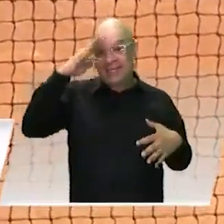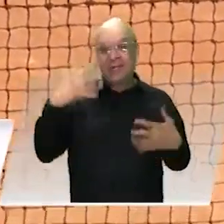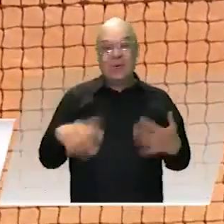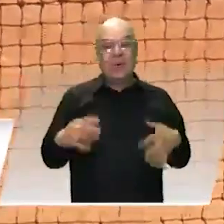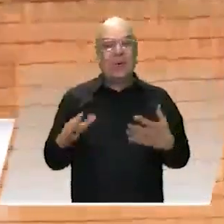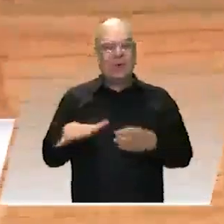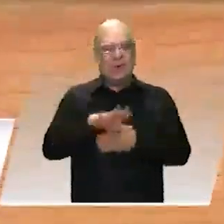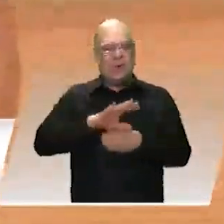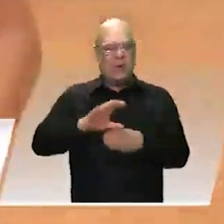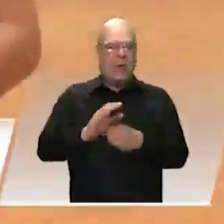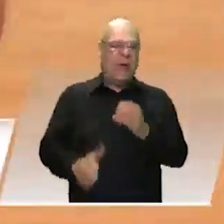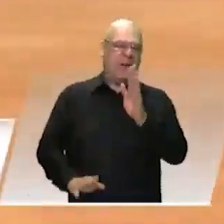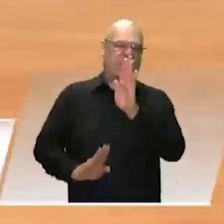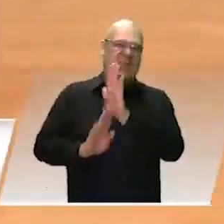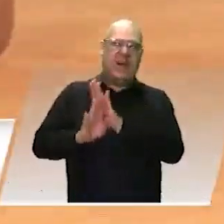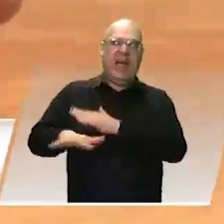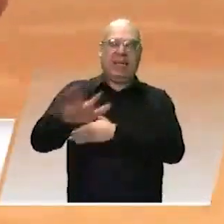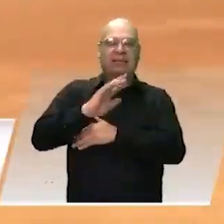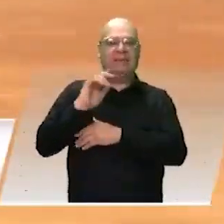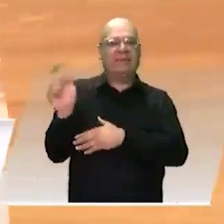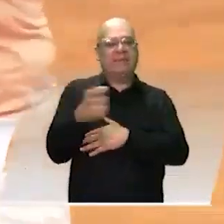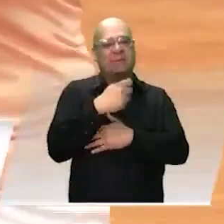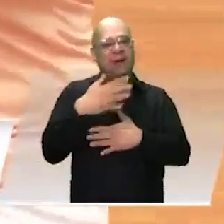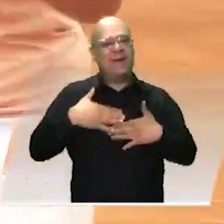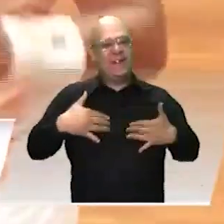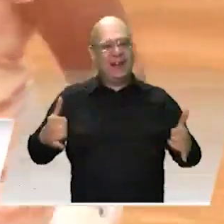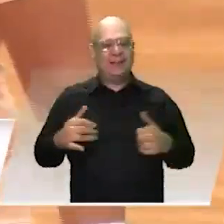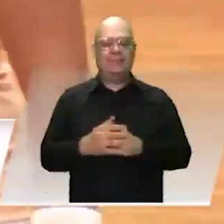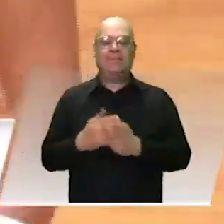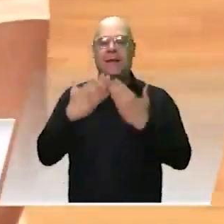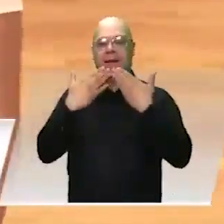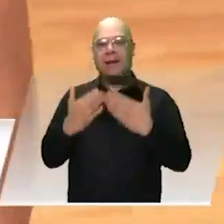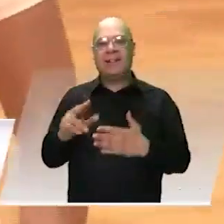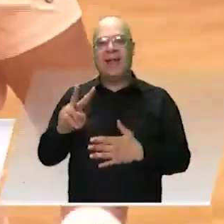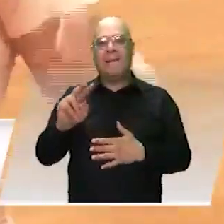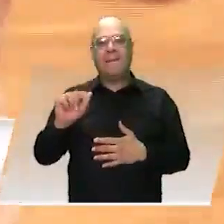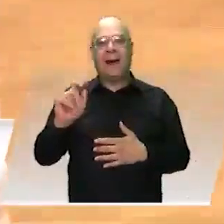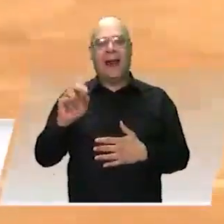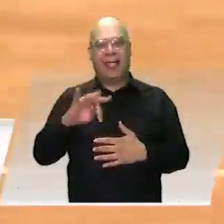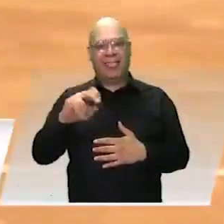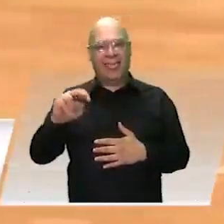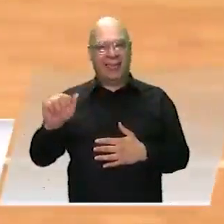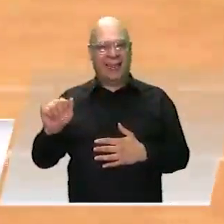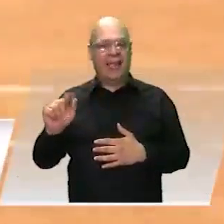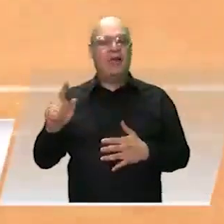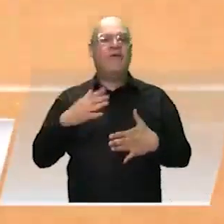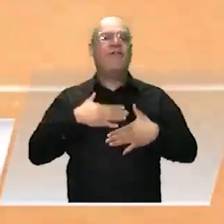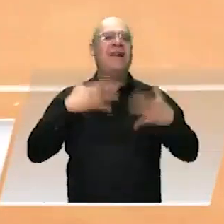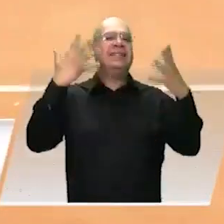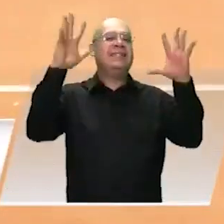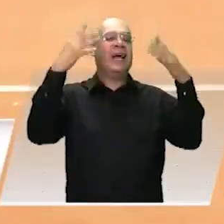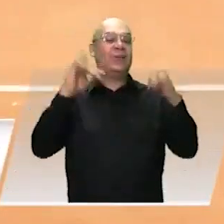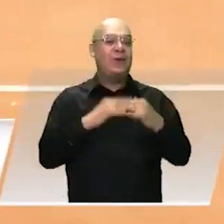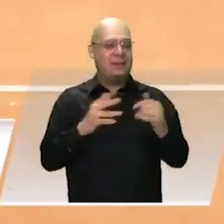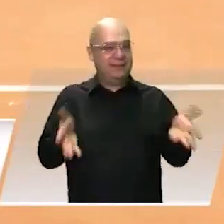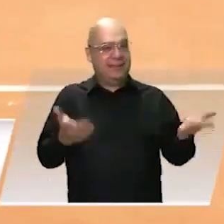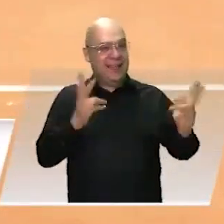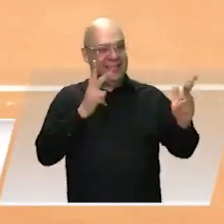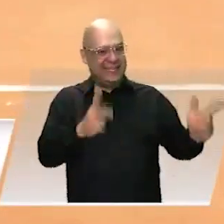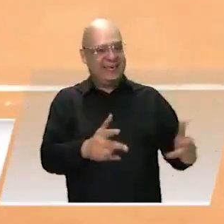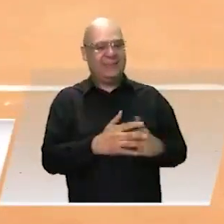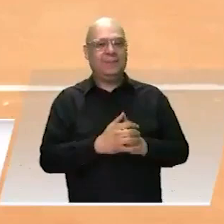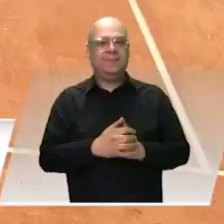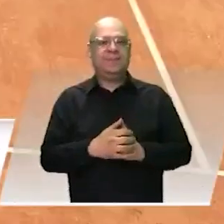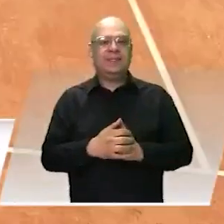feliz de que se haya hecho este torneo acá. Valentina, muchas gracias por atendernos. Felicitaciones. Vaya, descanse. Además, nos entonces preparamos para